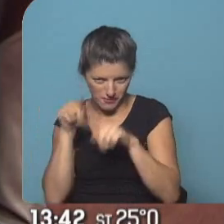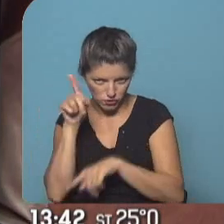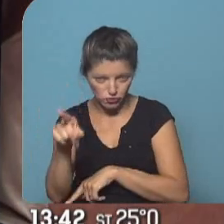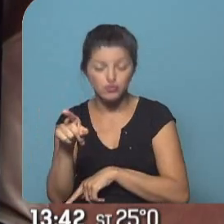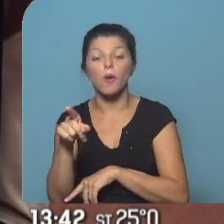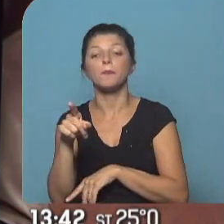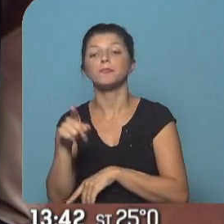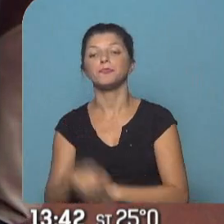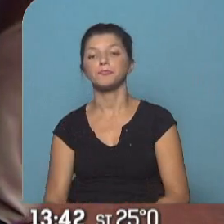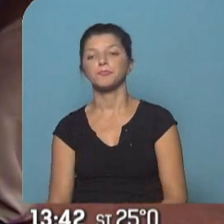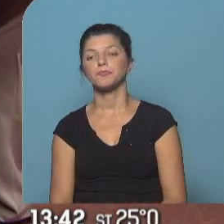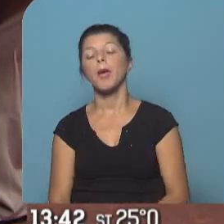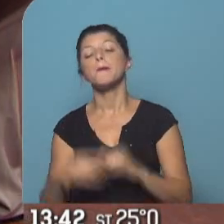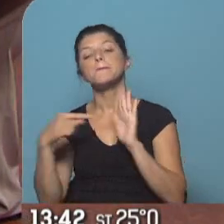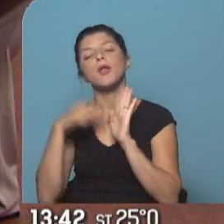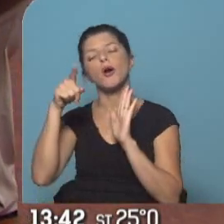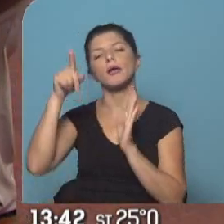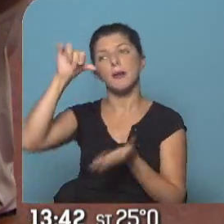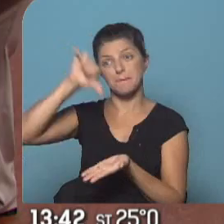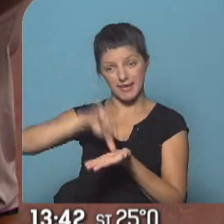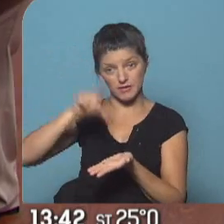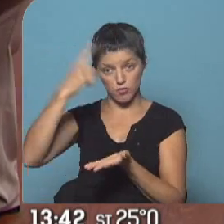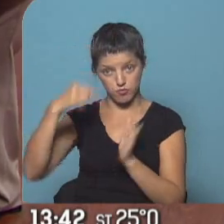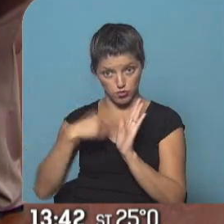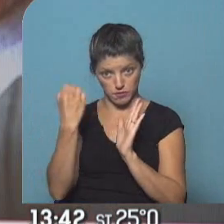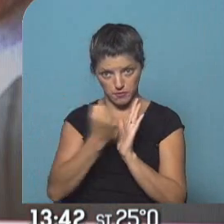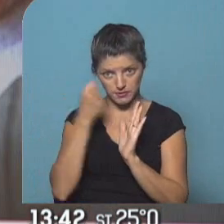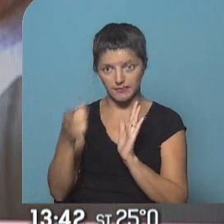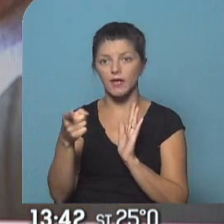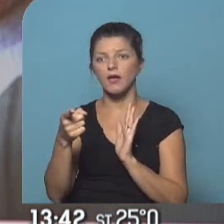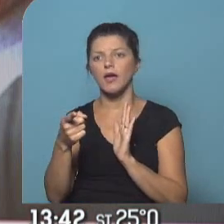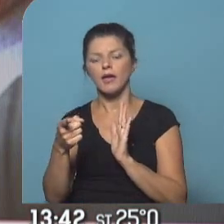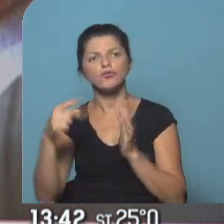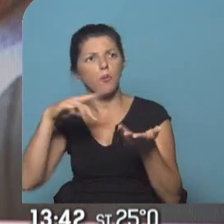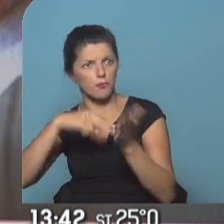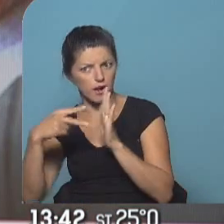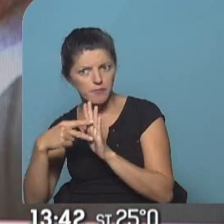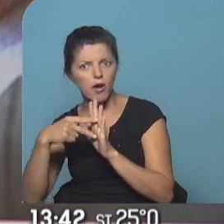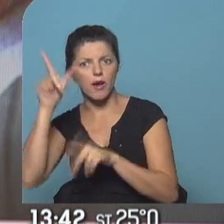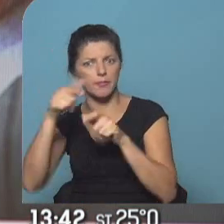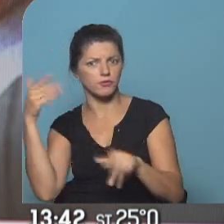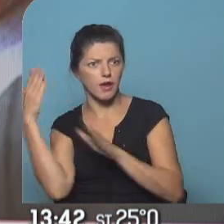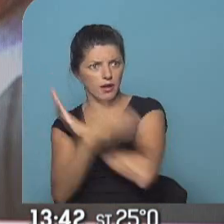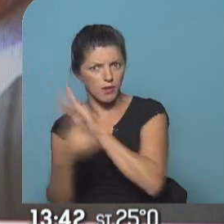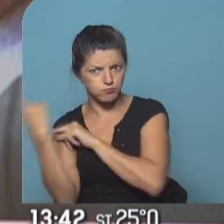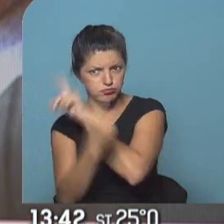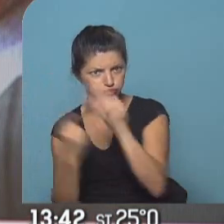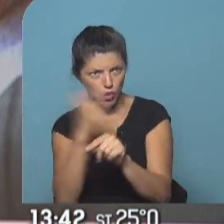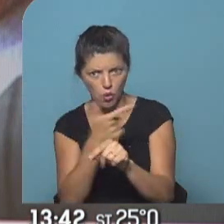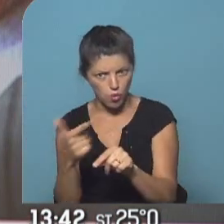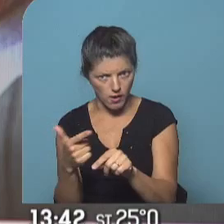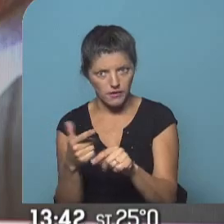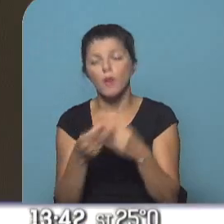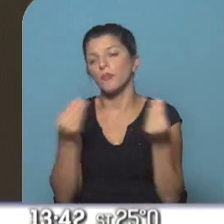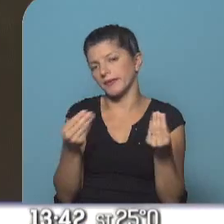en Italia. Hay un factor que es importante. En Italia no hay problemas con la inmigración, más allá de Lampedusa. ¿Y por qué? Porque está la